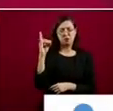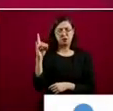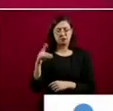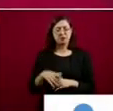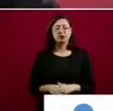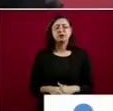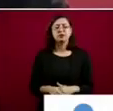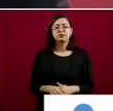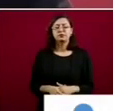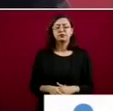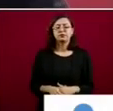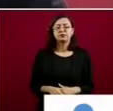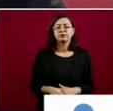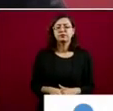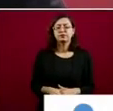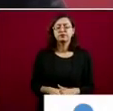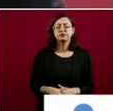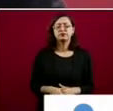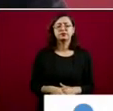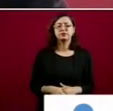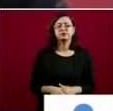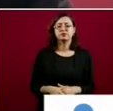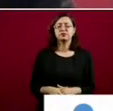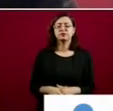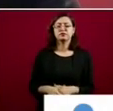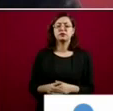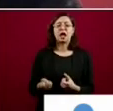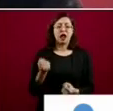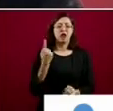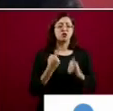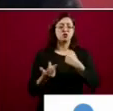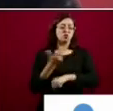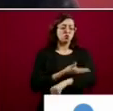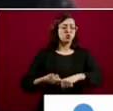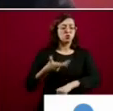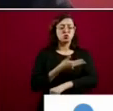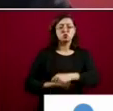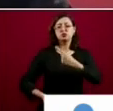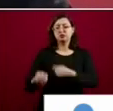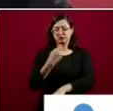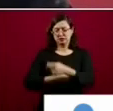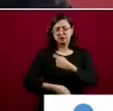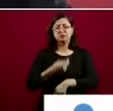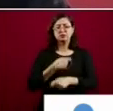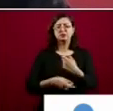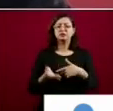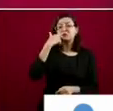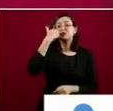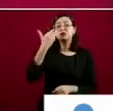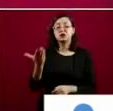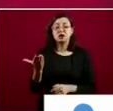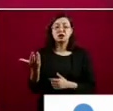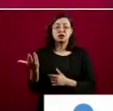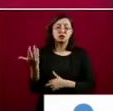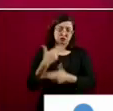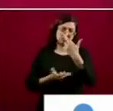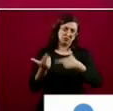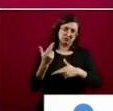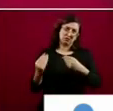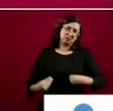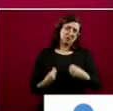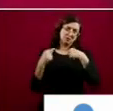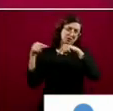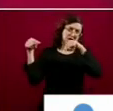Hay ya trámites para que el que lo desee pueda